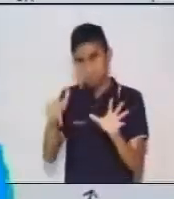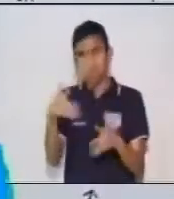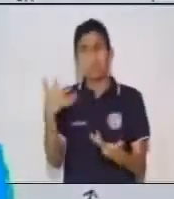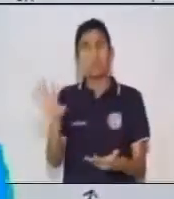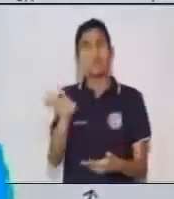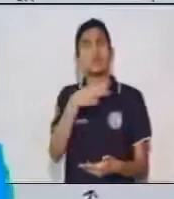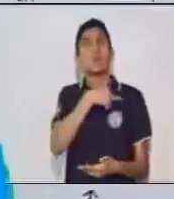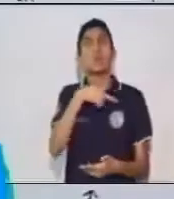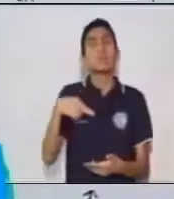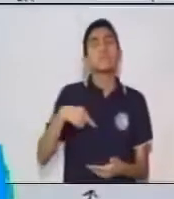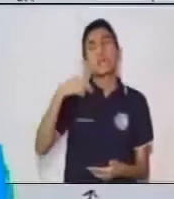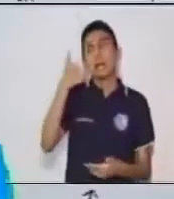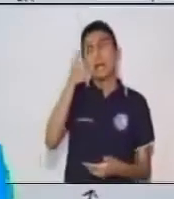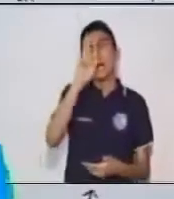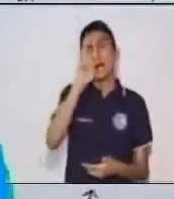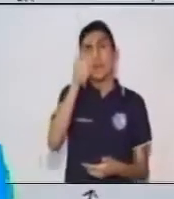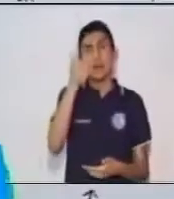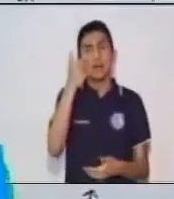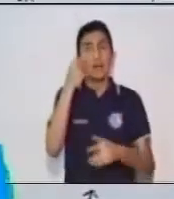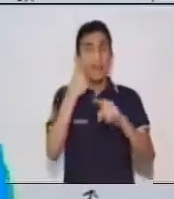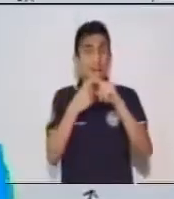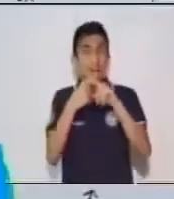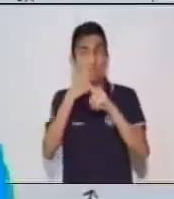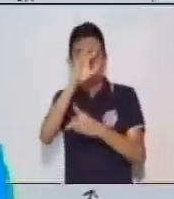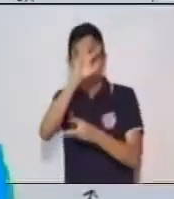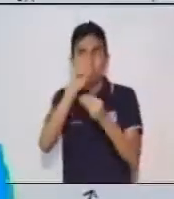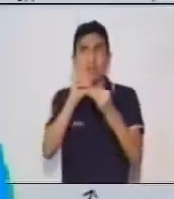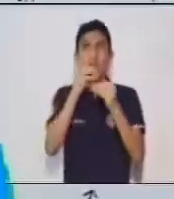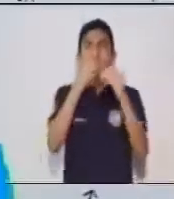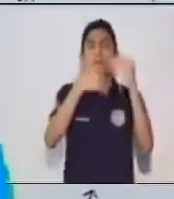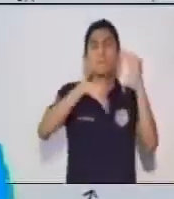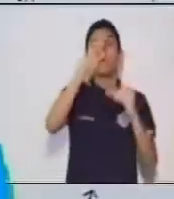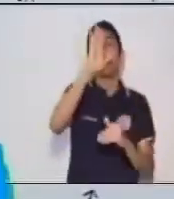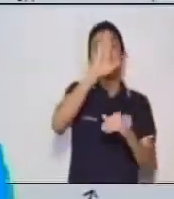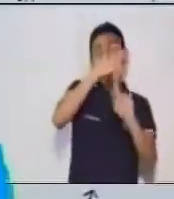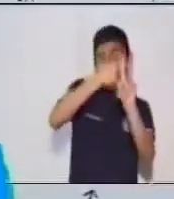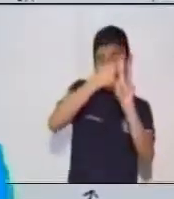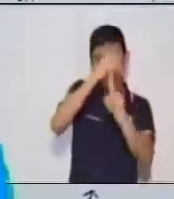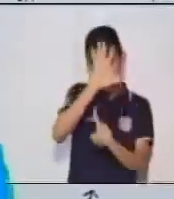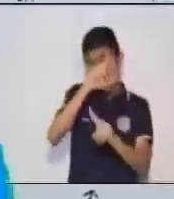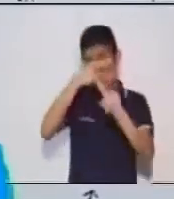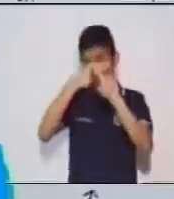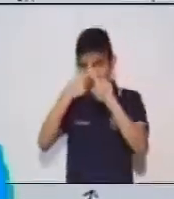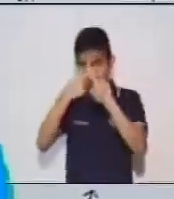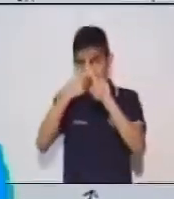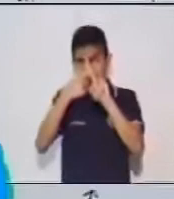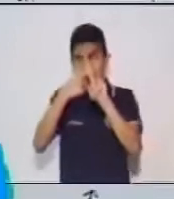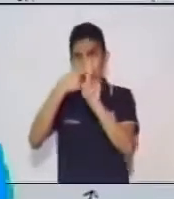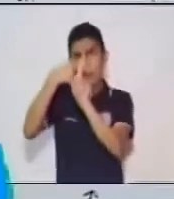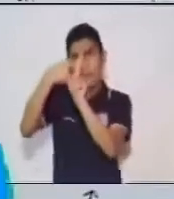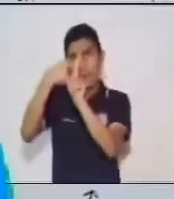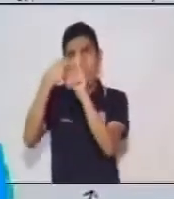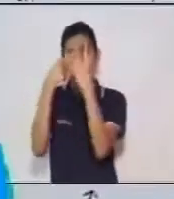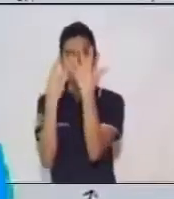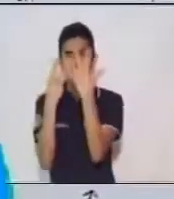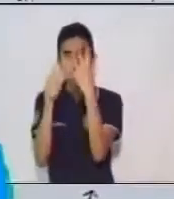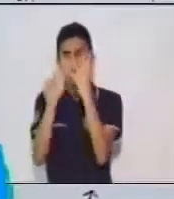nuestra área x cuadrado más 5x más